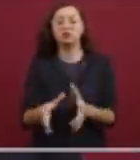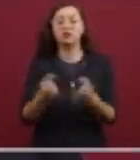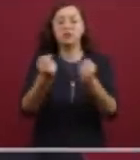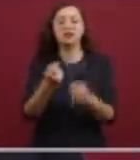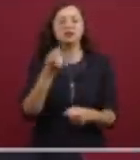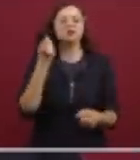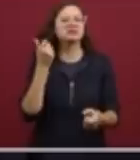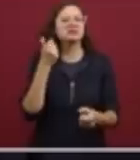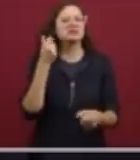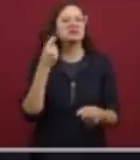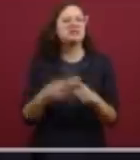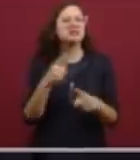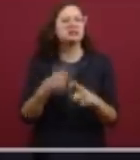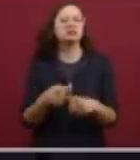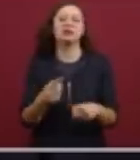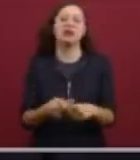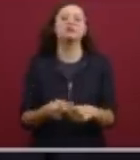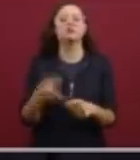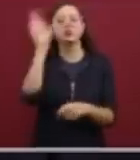cultura.